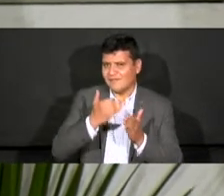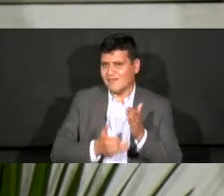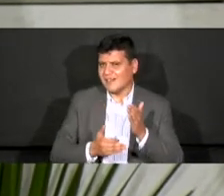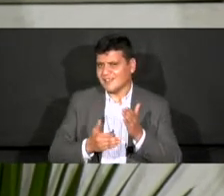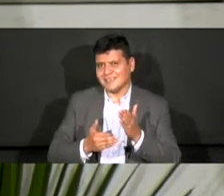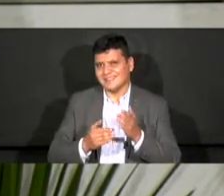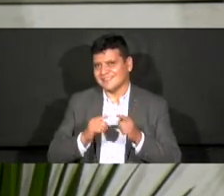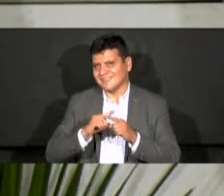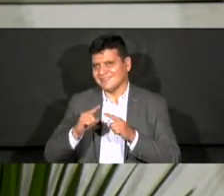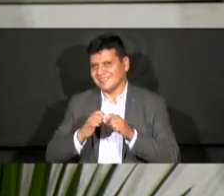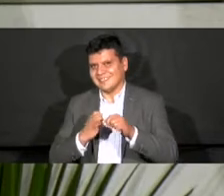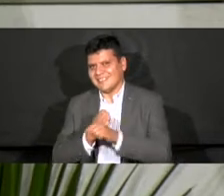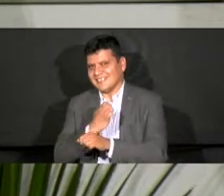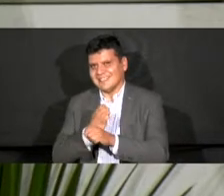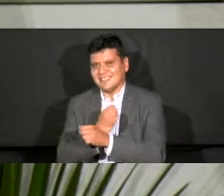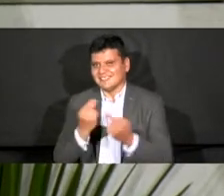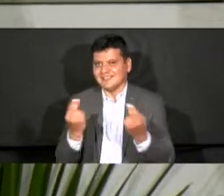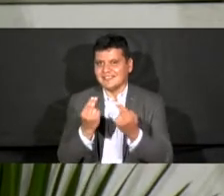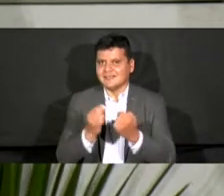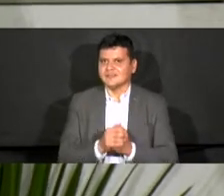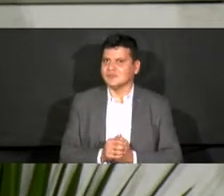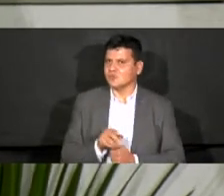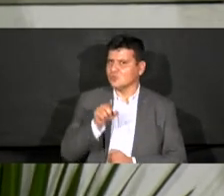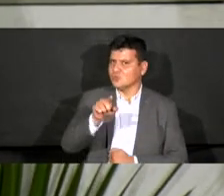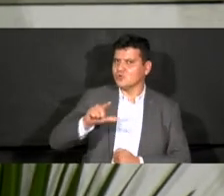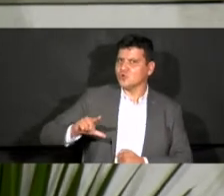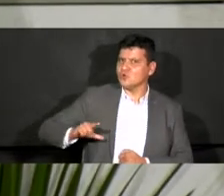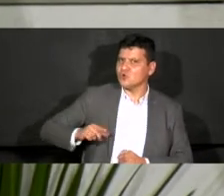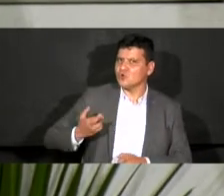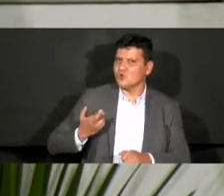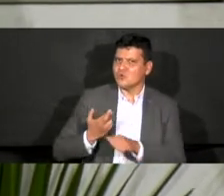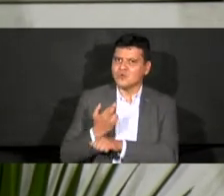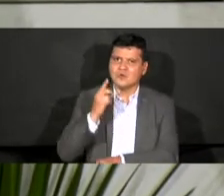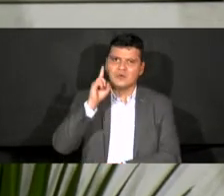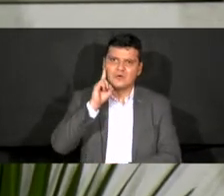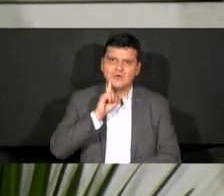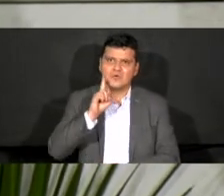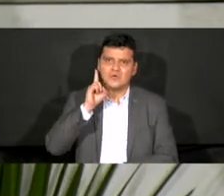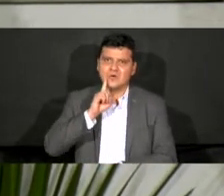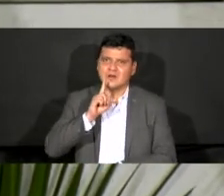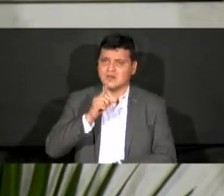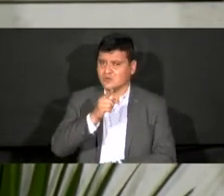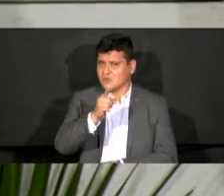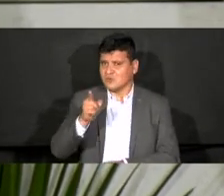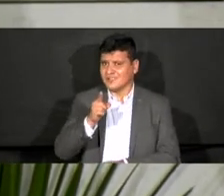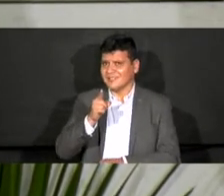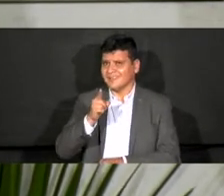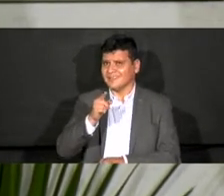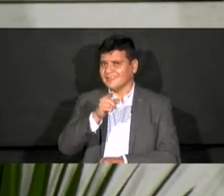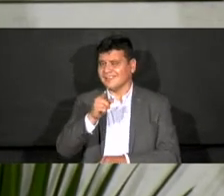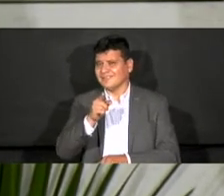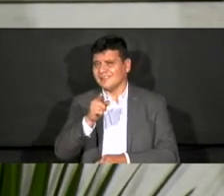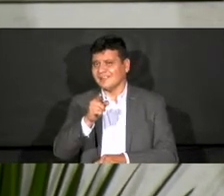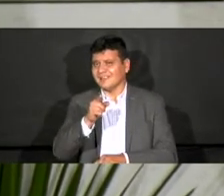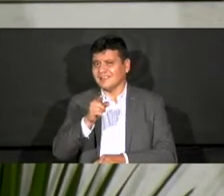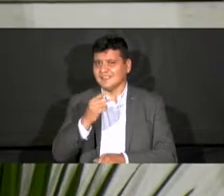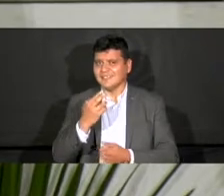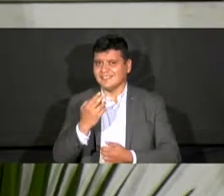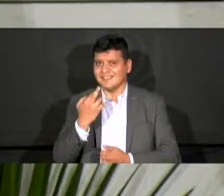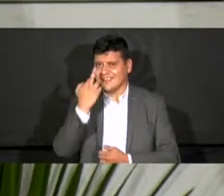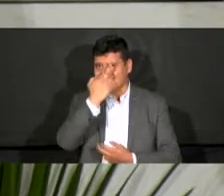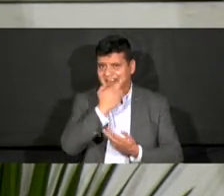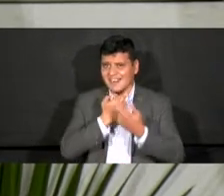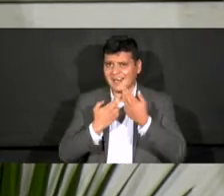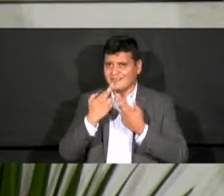gobernadora, tocará a la sociedad chihuahuense hacer un balance día a día de su gobierno, pero tengo